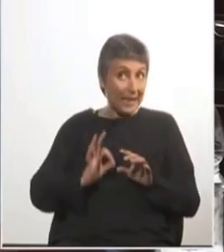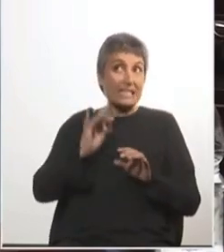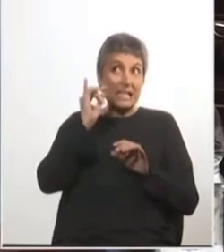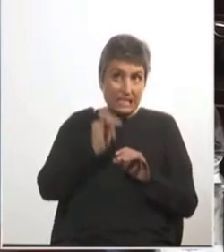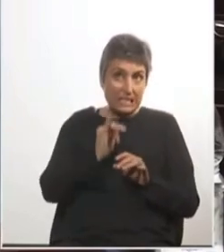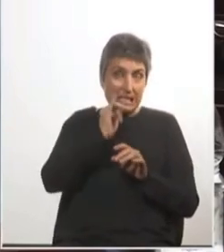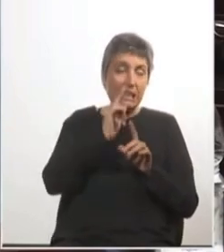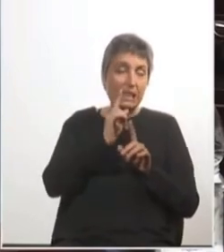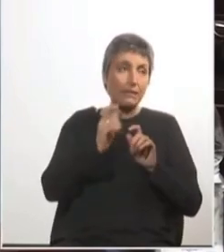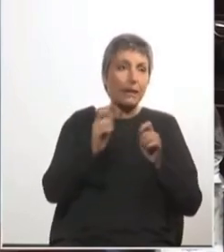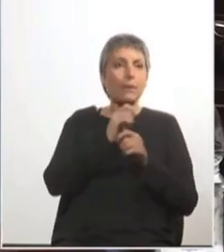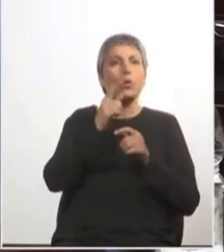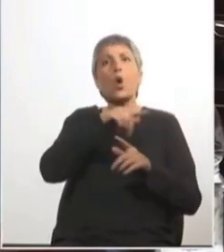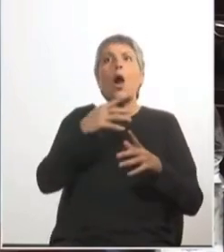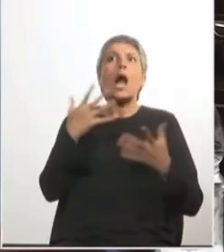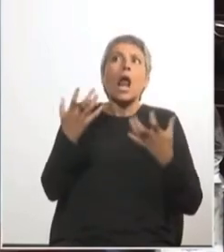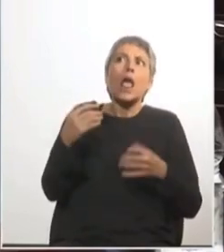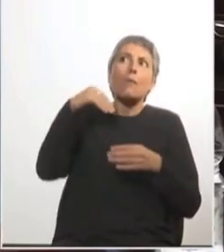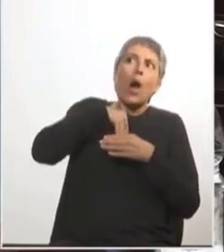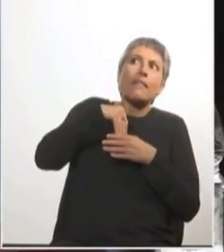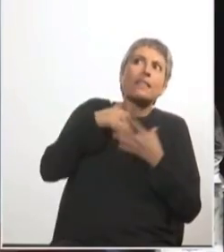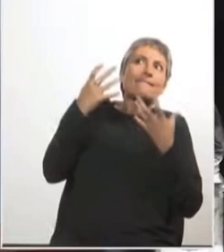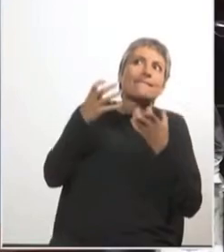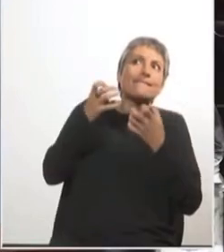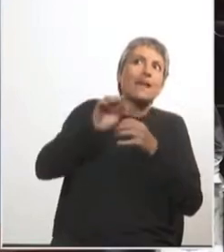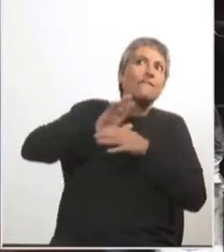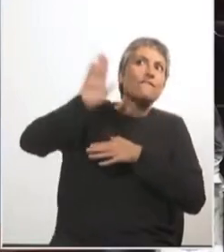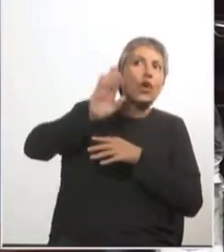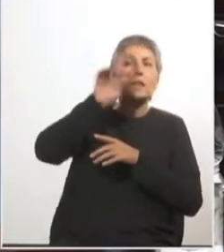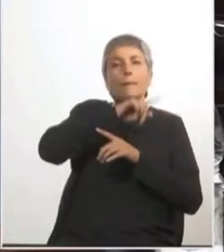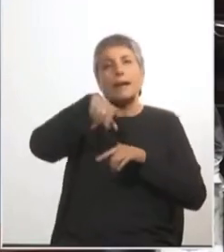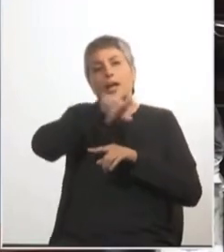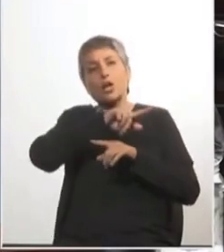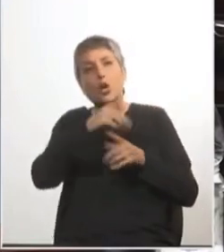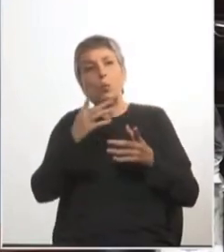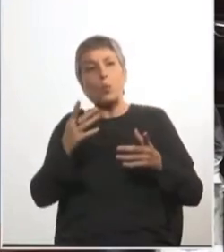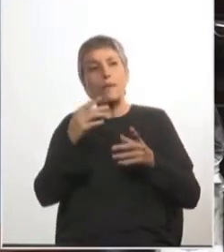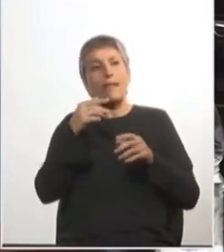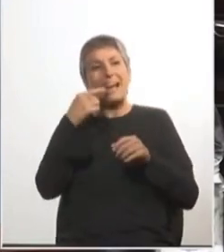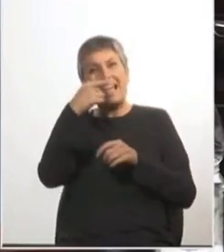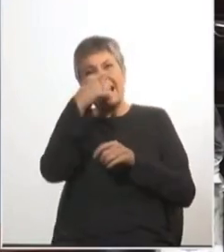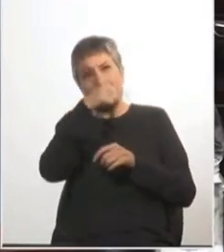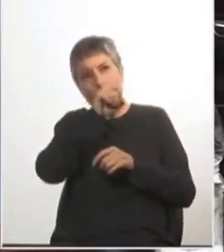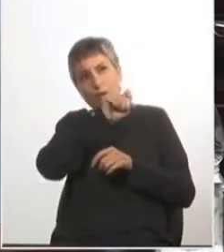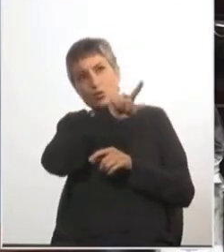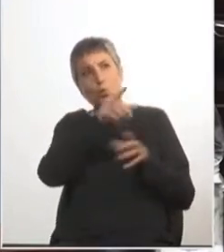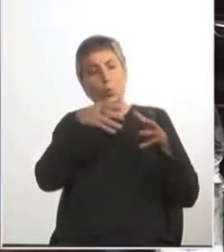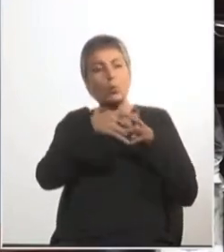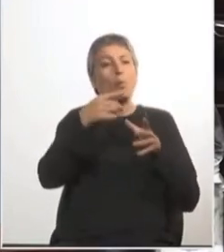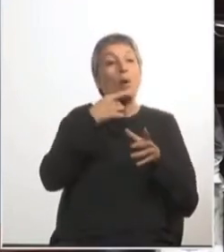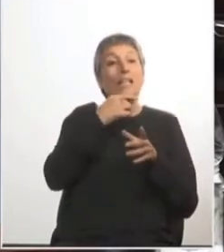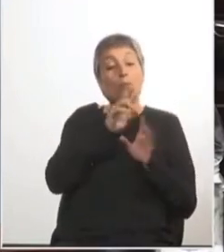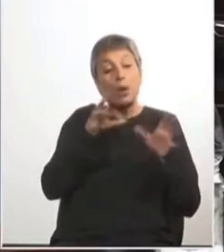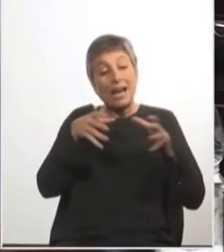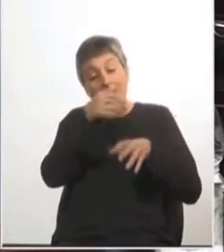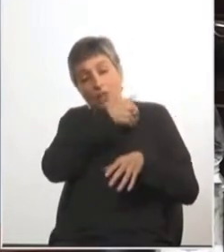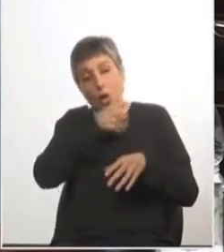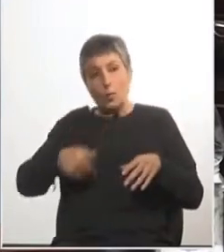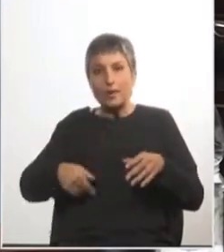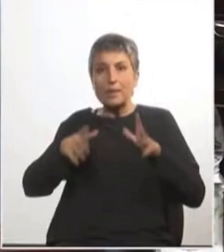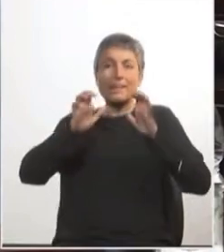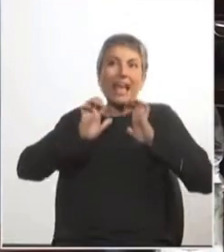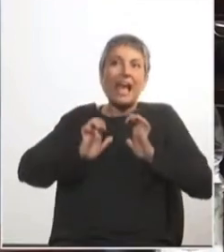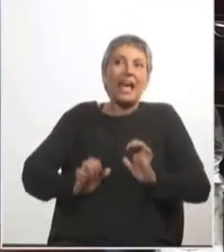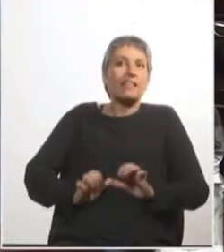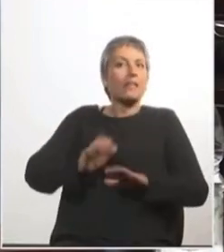estamos deseando que ustedes lo voten para no pagar costos políticos, porque del lado de la coalición está la ética de